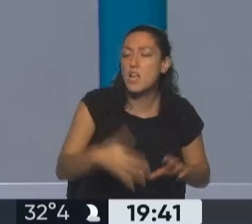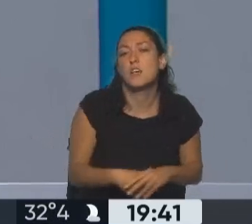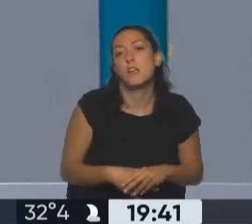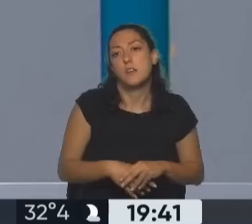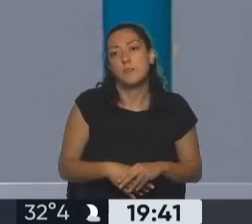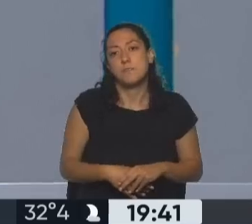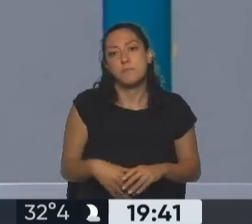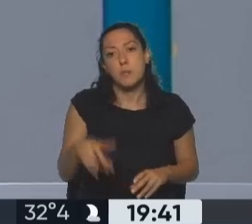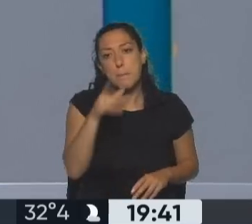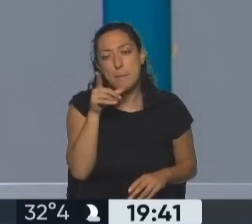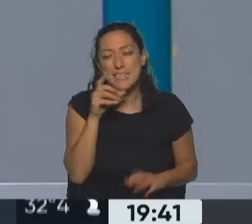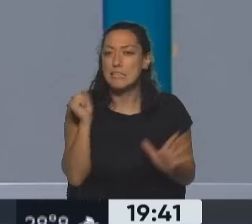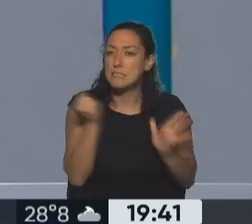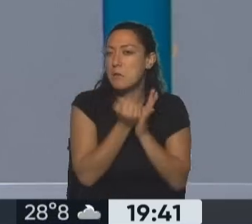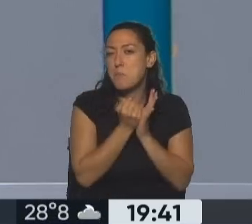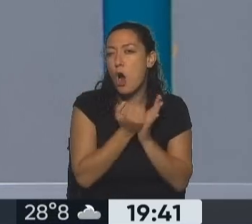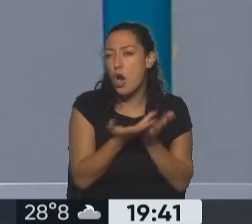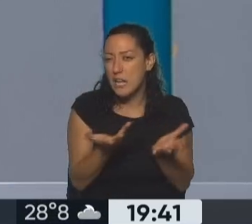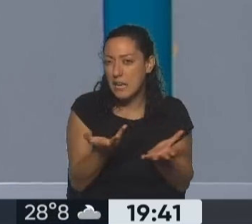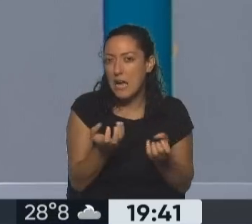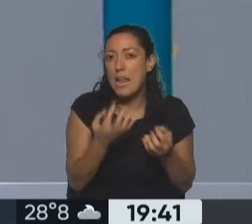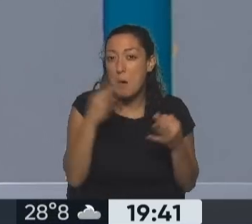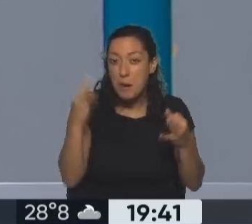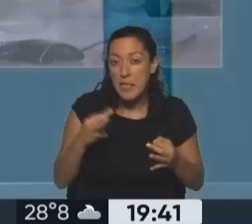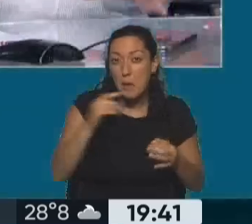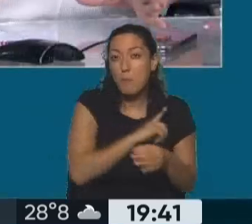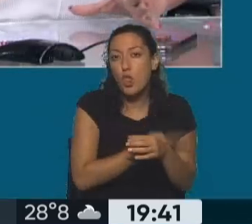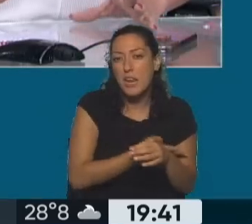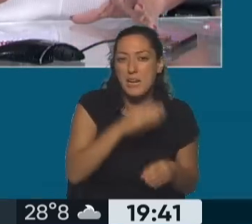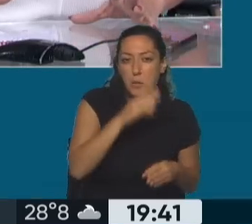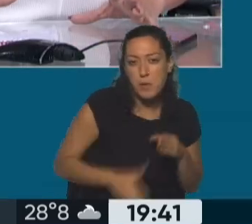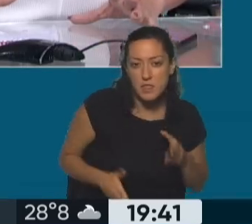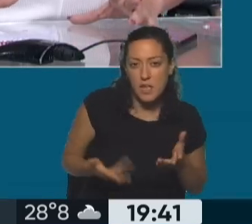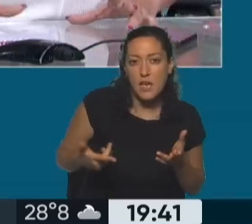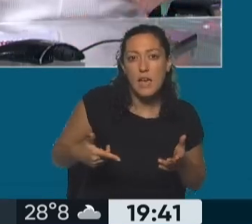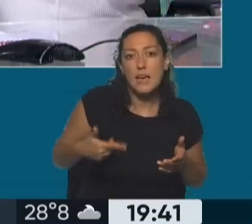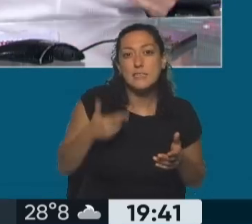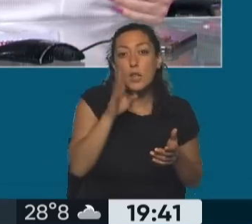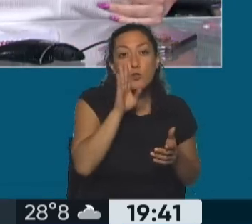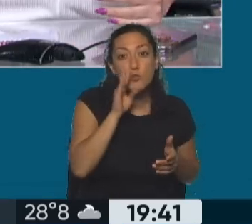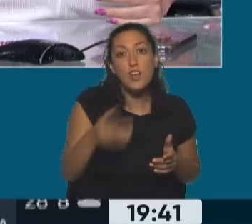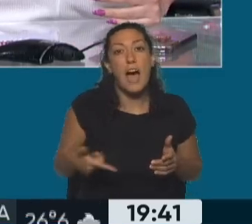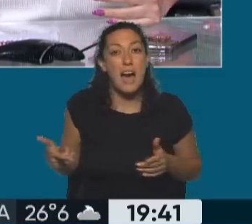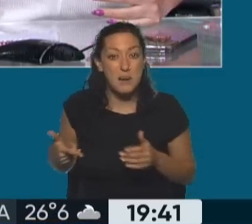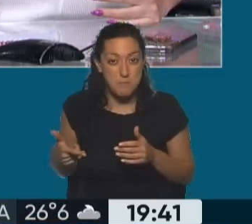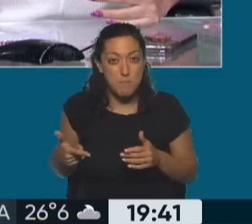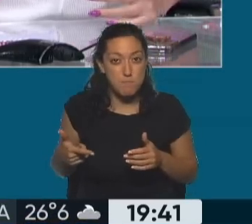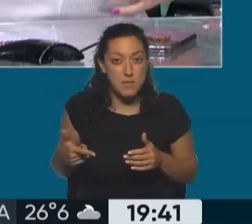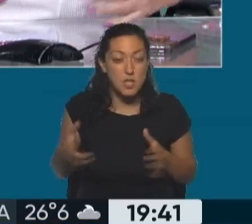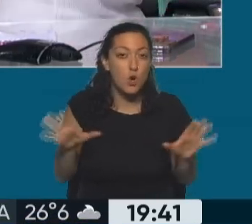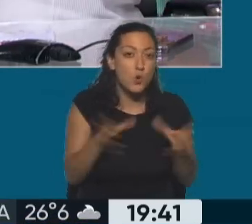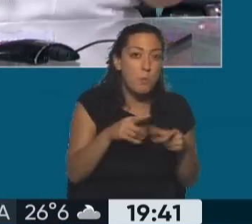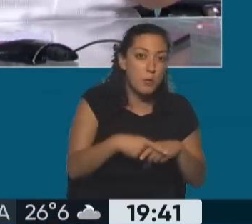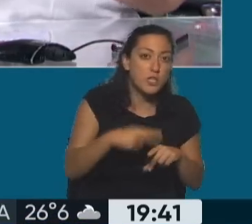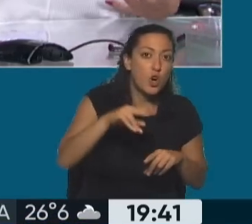hasta casi simbólico, porque es muy limitado el poder que tiene. Sabemos el poder que tienen las armas en Estados Unidos, y no solo del Partido Republicano,